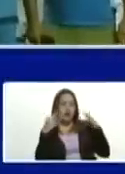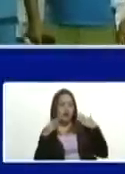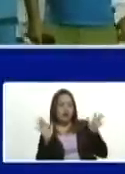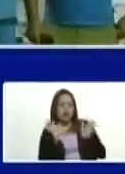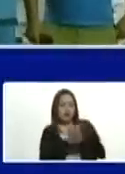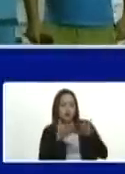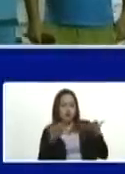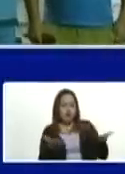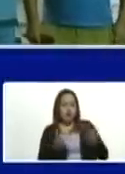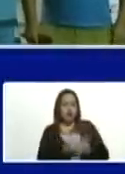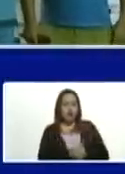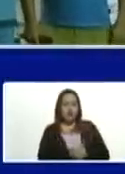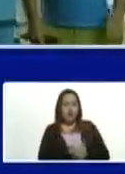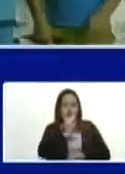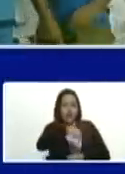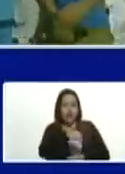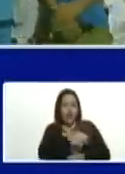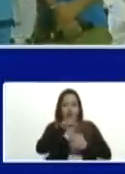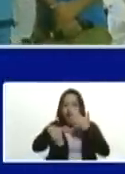al Estado Miranda.